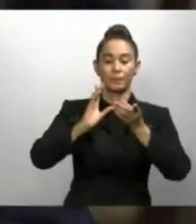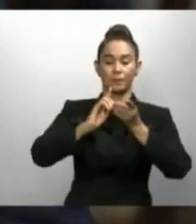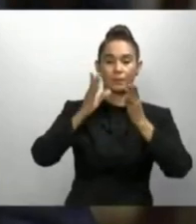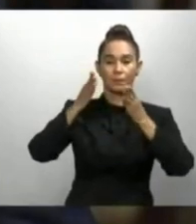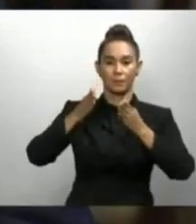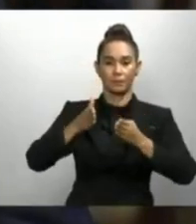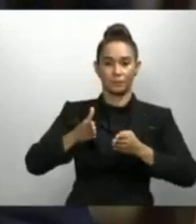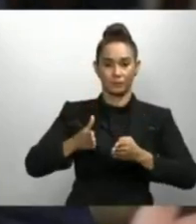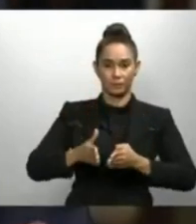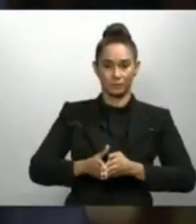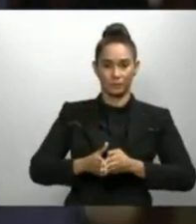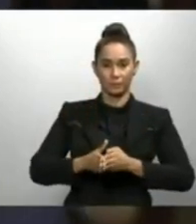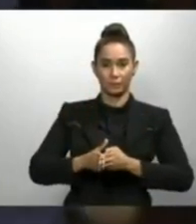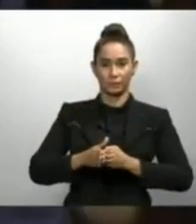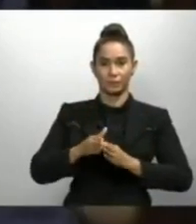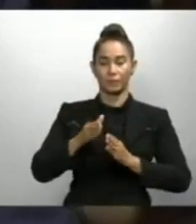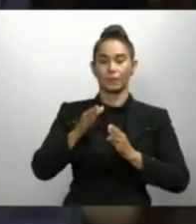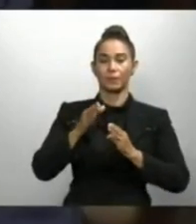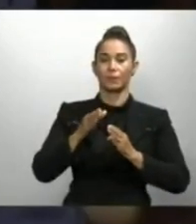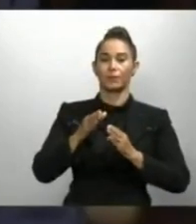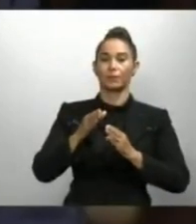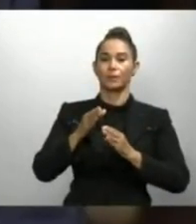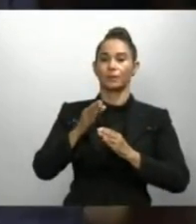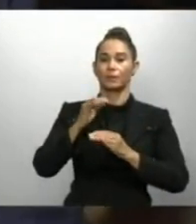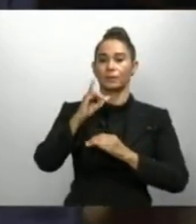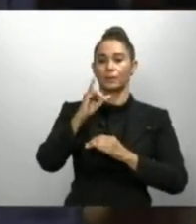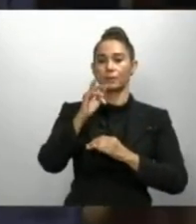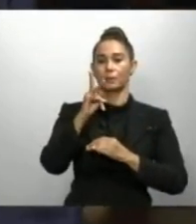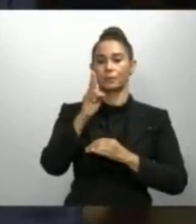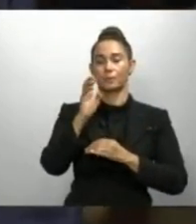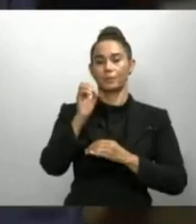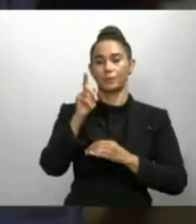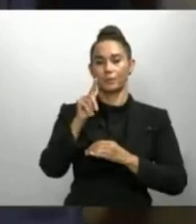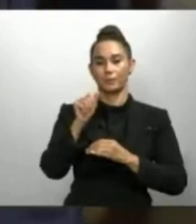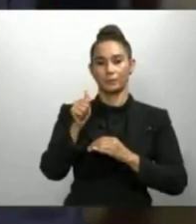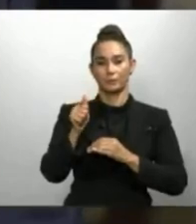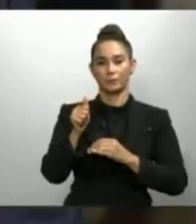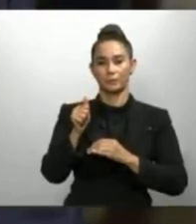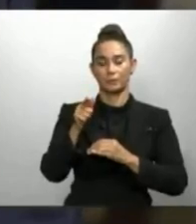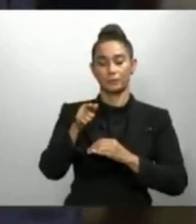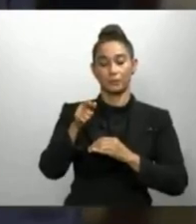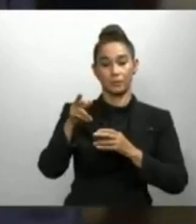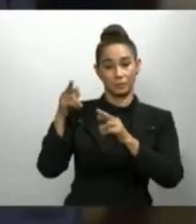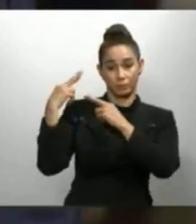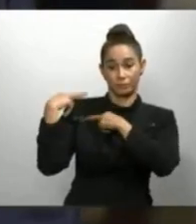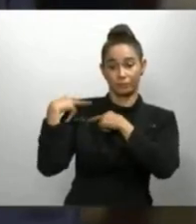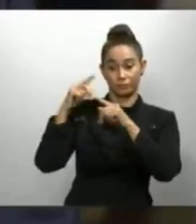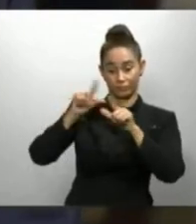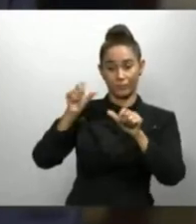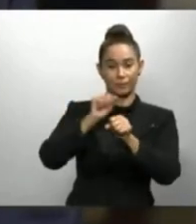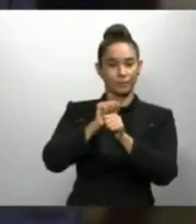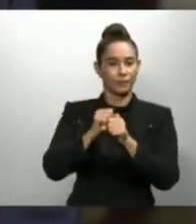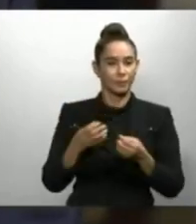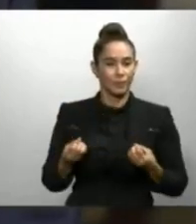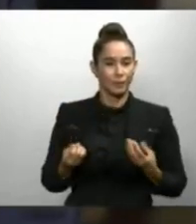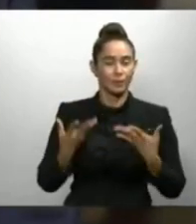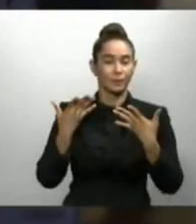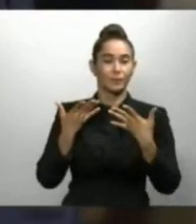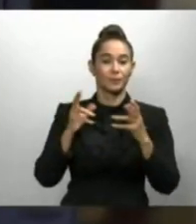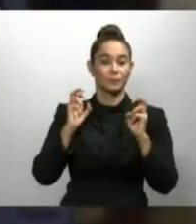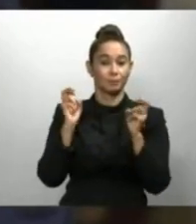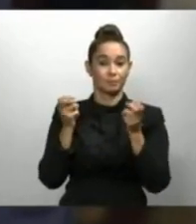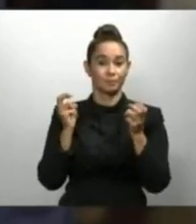de Impuestos Internos, que ha tenido un papel estelar en toda esta